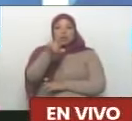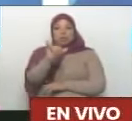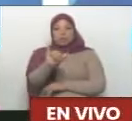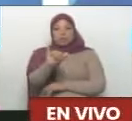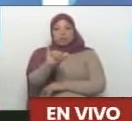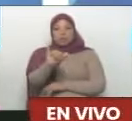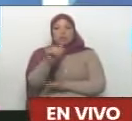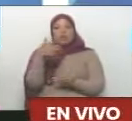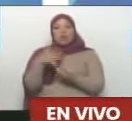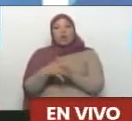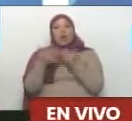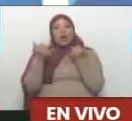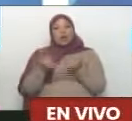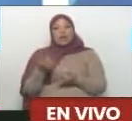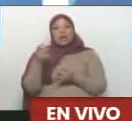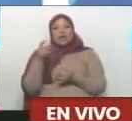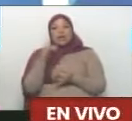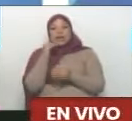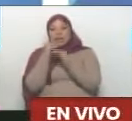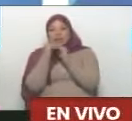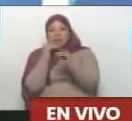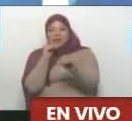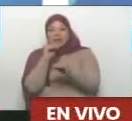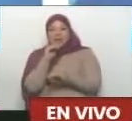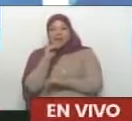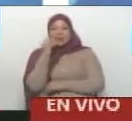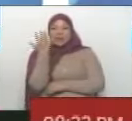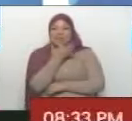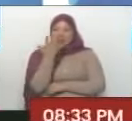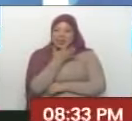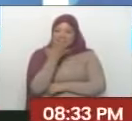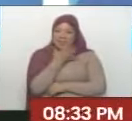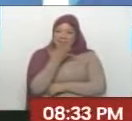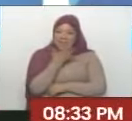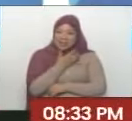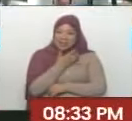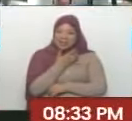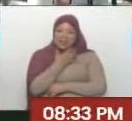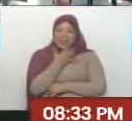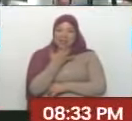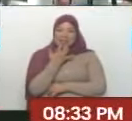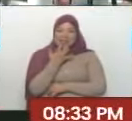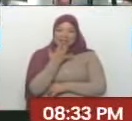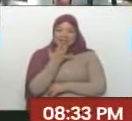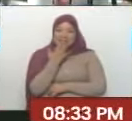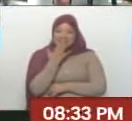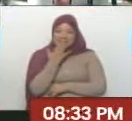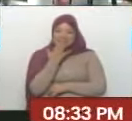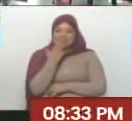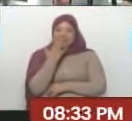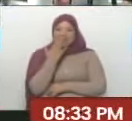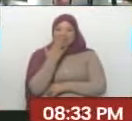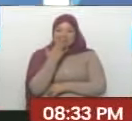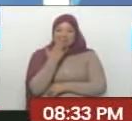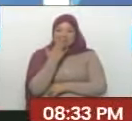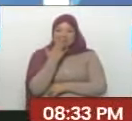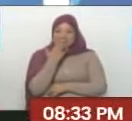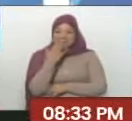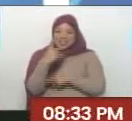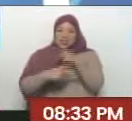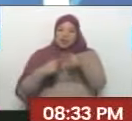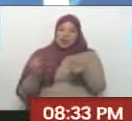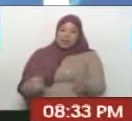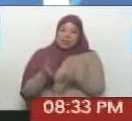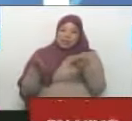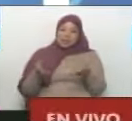es SEDA para sedarlos, ¿ah? Y SEDA también, ¿ah? El equipo promotor